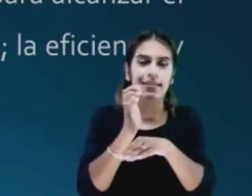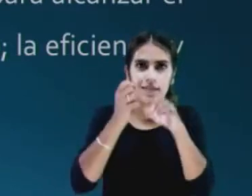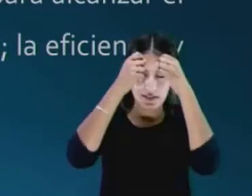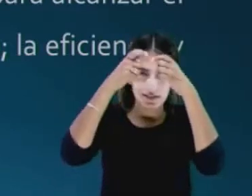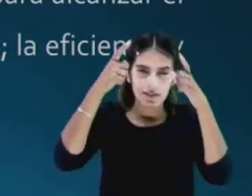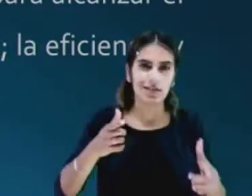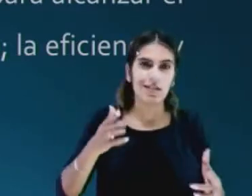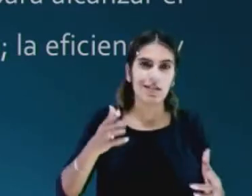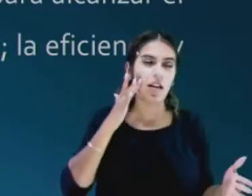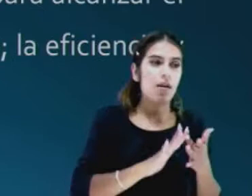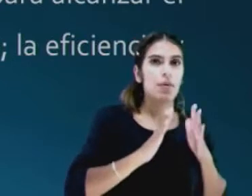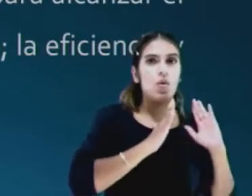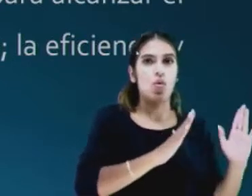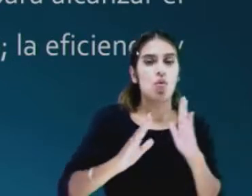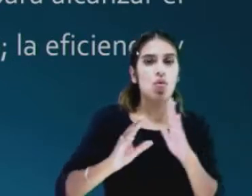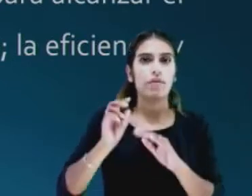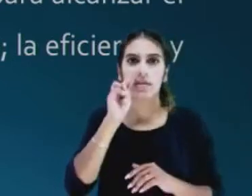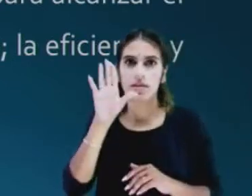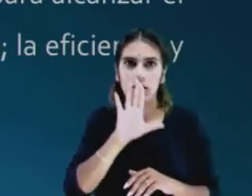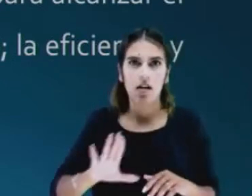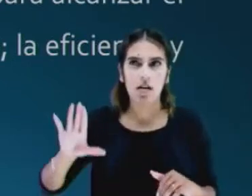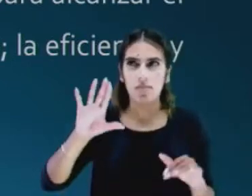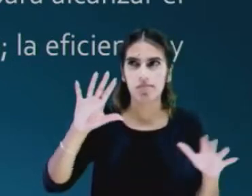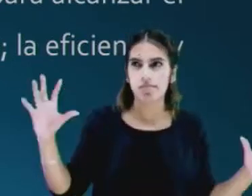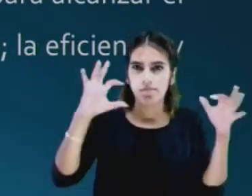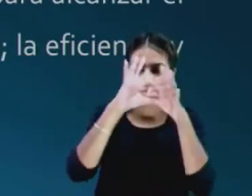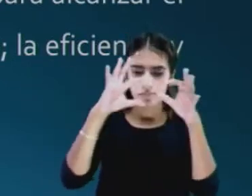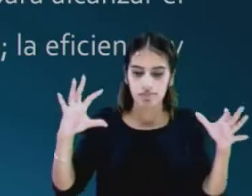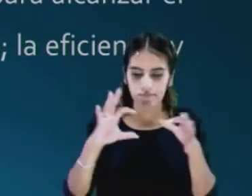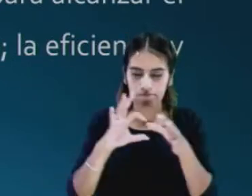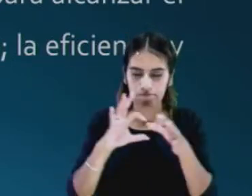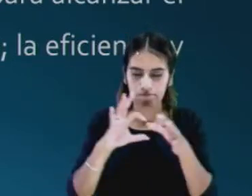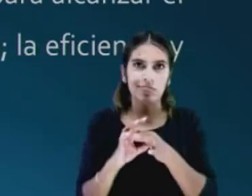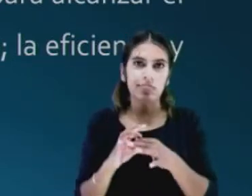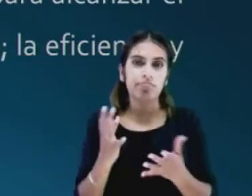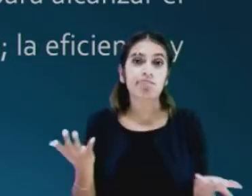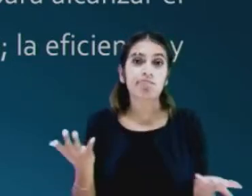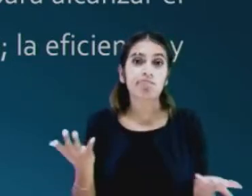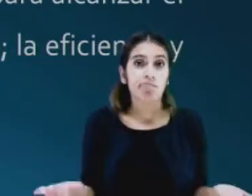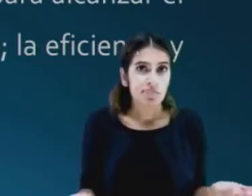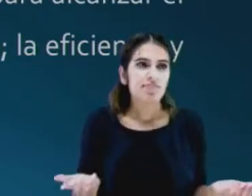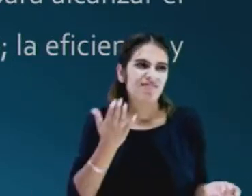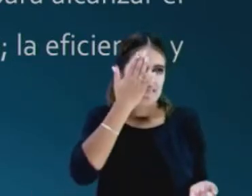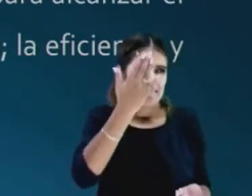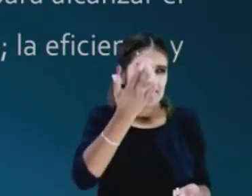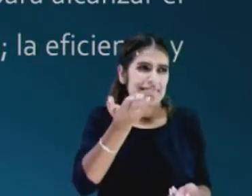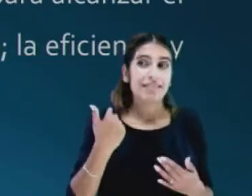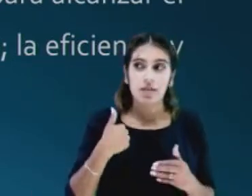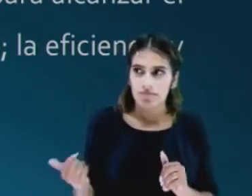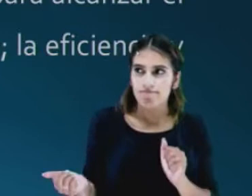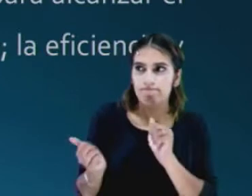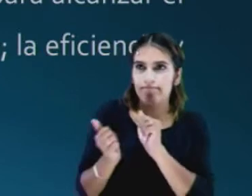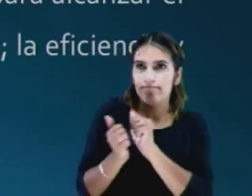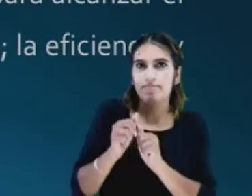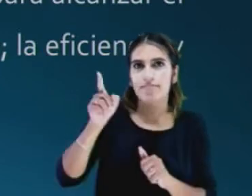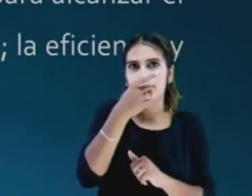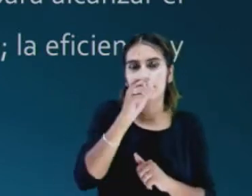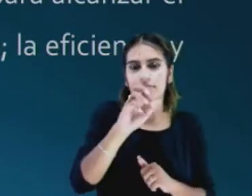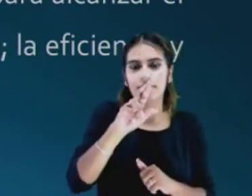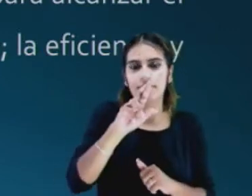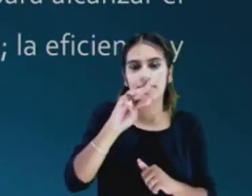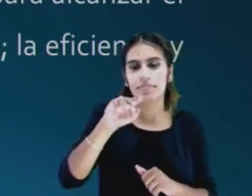un poco con la con la visión que nosotros tenemos en la sala yo sigo pensando que germán y alba nos están acompañando ahora también con la doctora anna maria